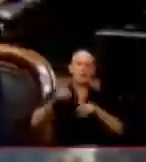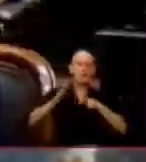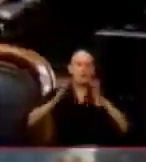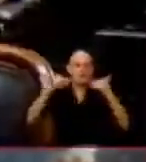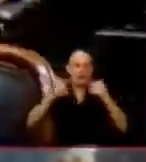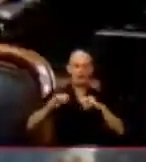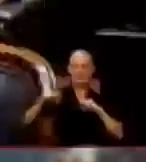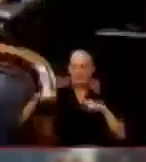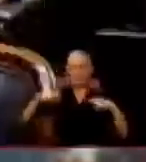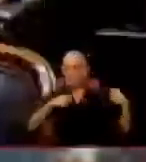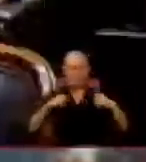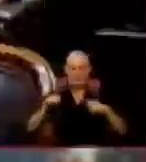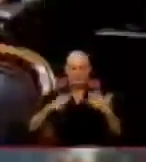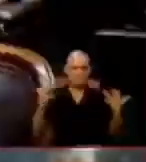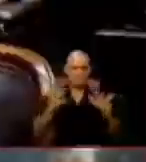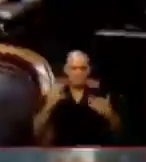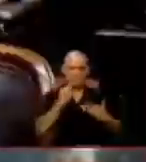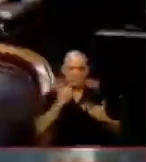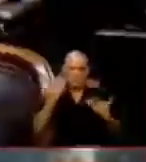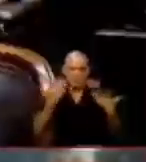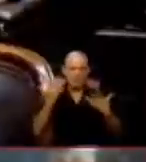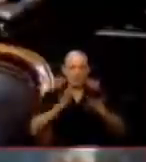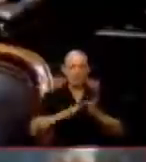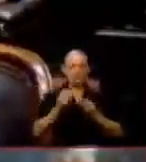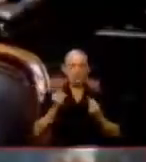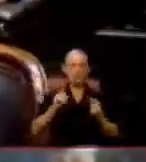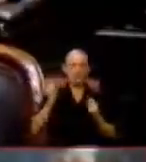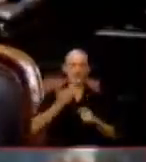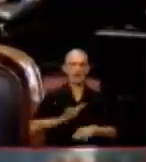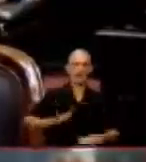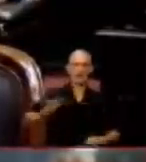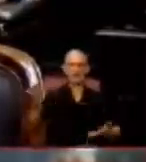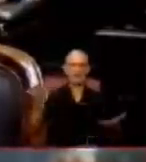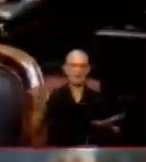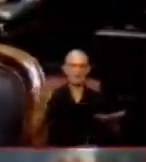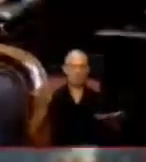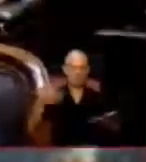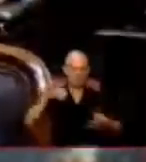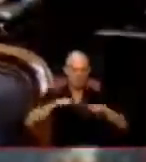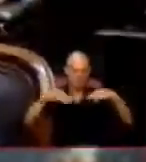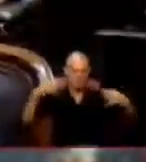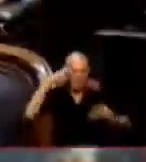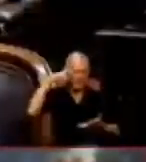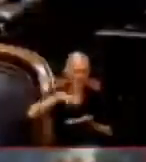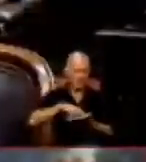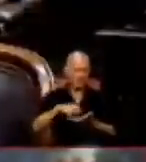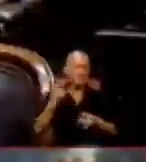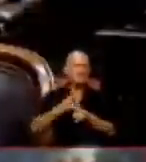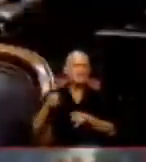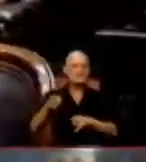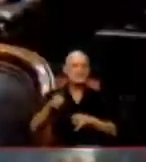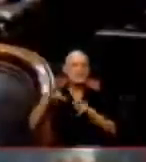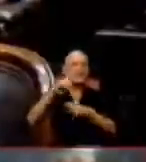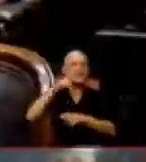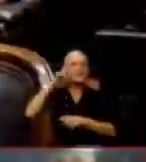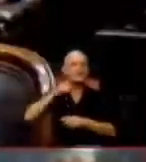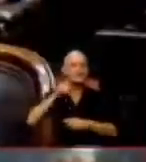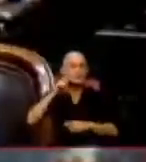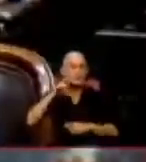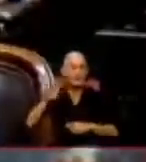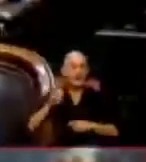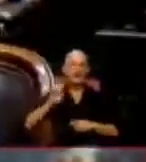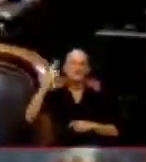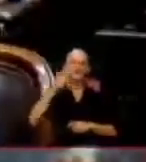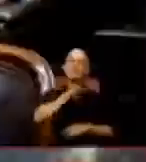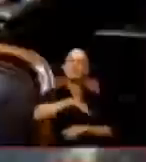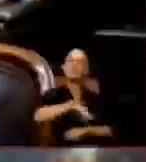ser Venezuela. Claro. Y esto hasta hace poco no era claro. Ahora me parece que el mensaje es esto. Ahora, me preparo para el 23.